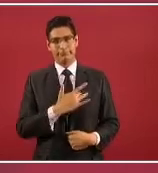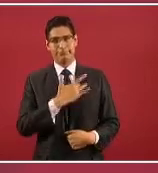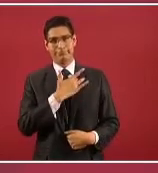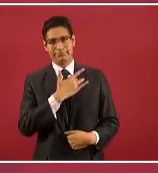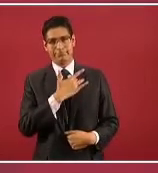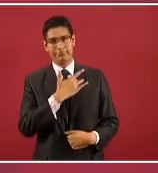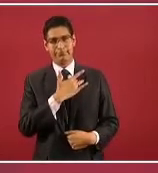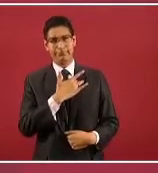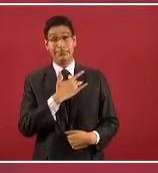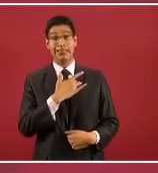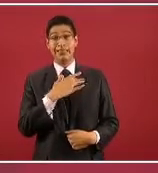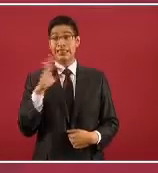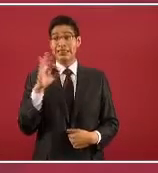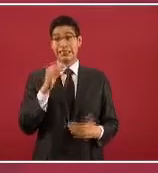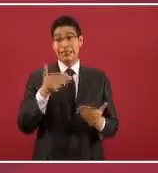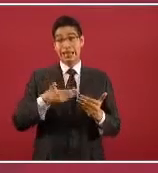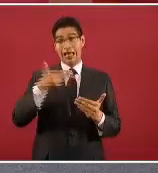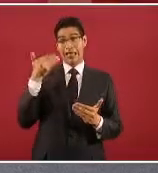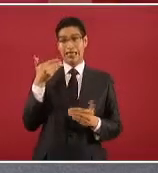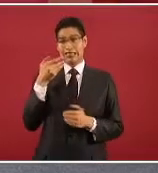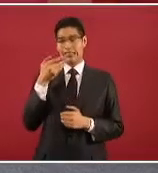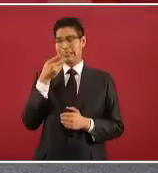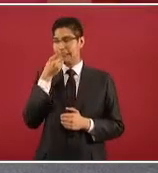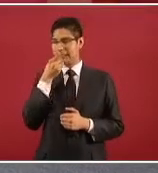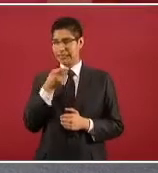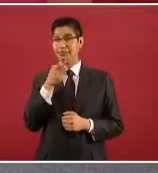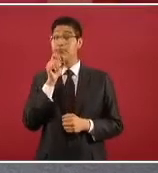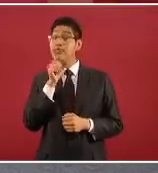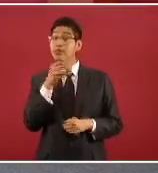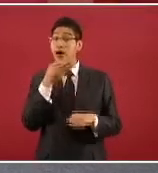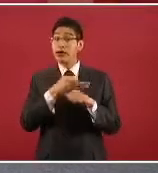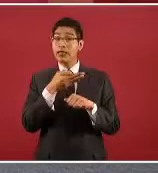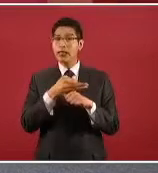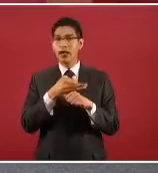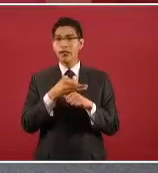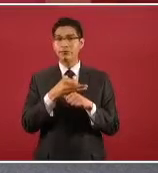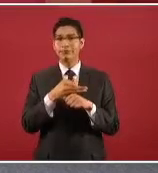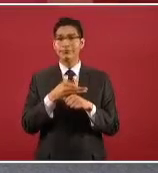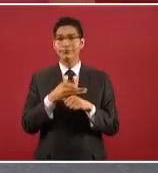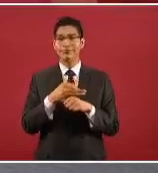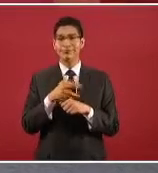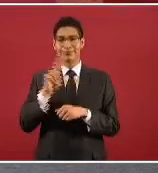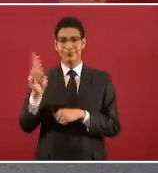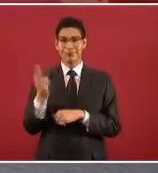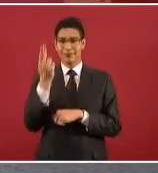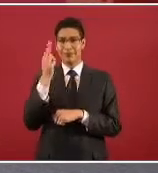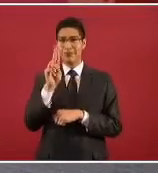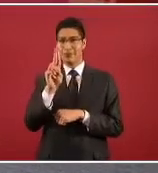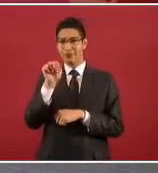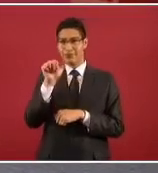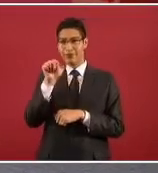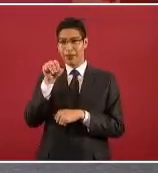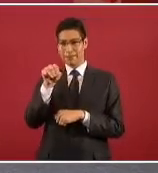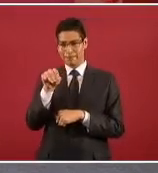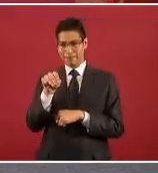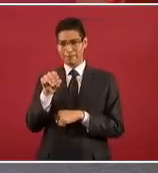se decía antes y es ahora un lema de la Universidad de la Ciudad de México: